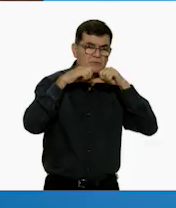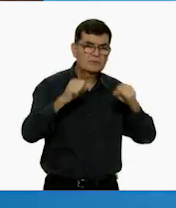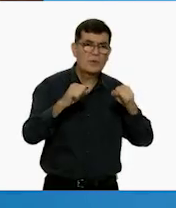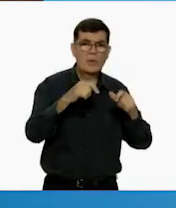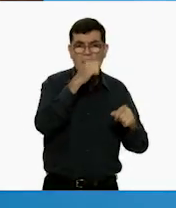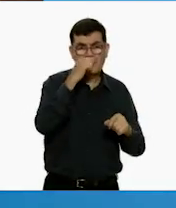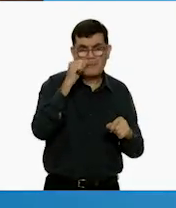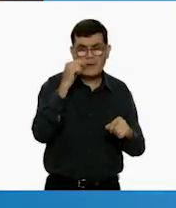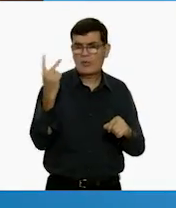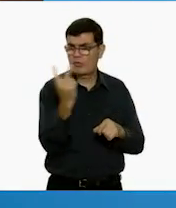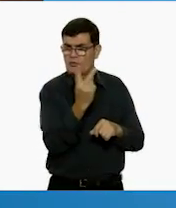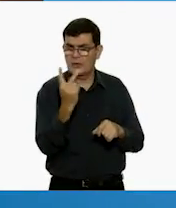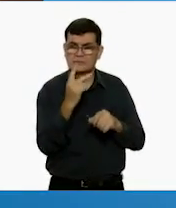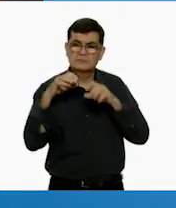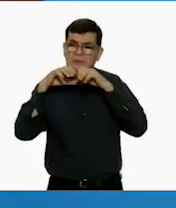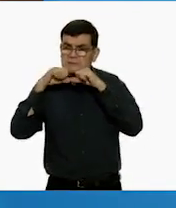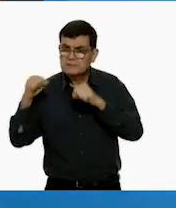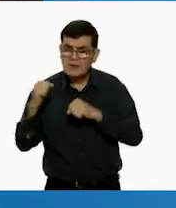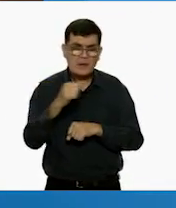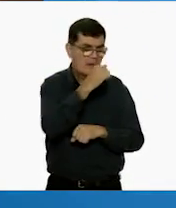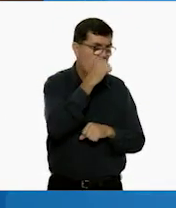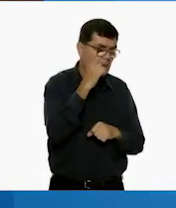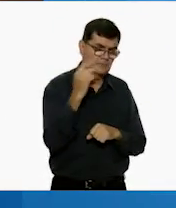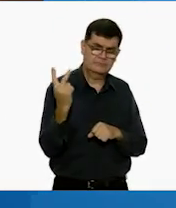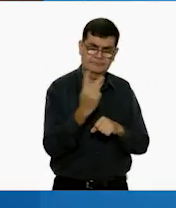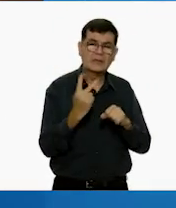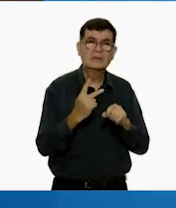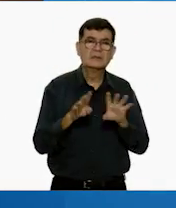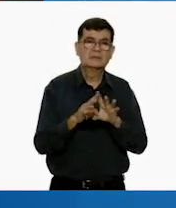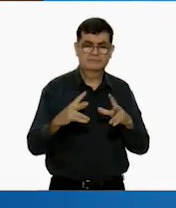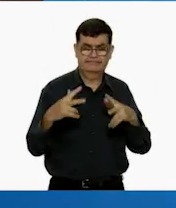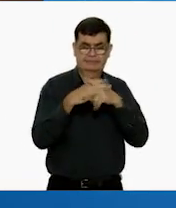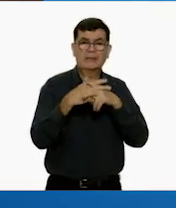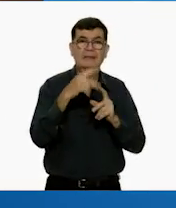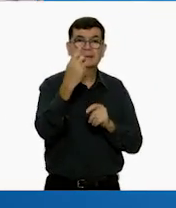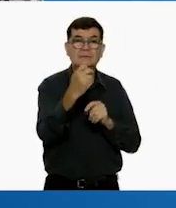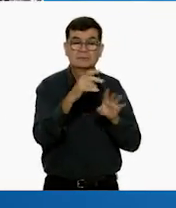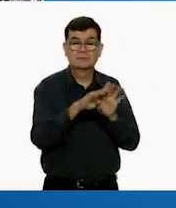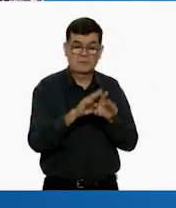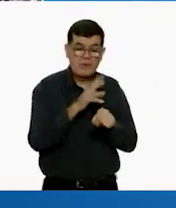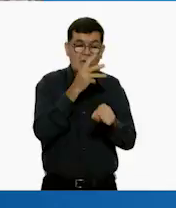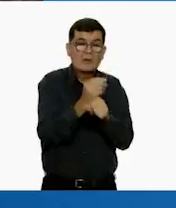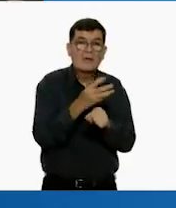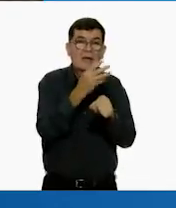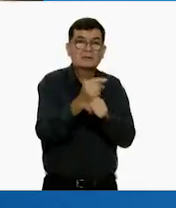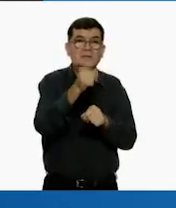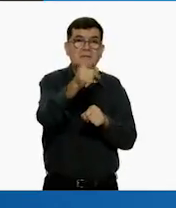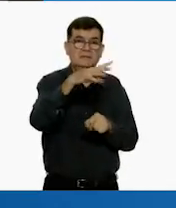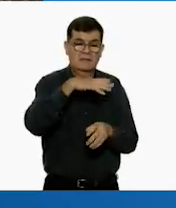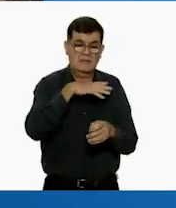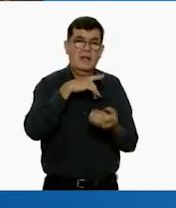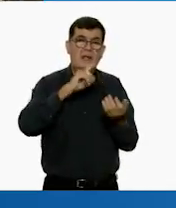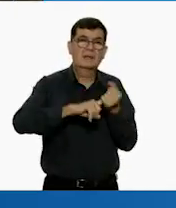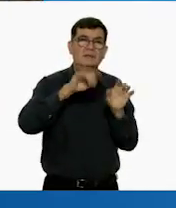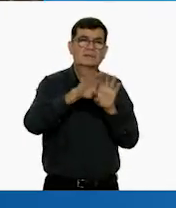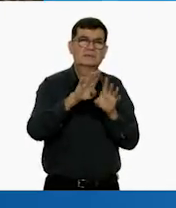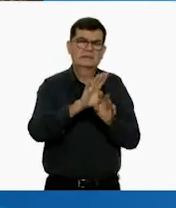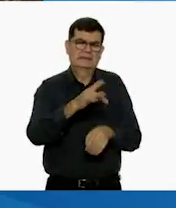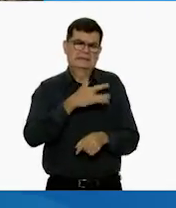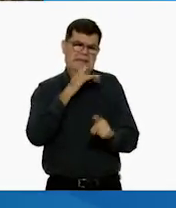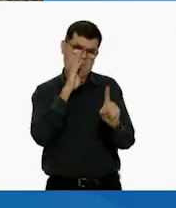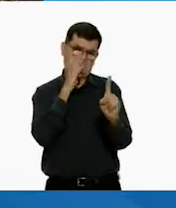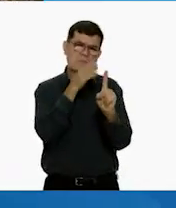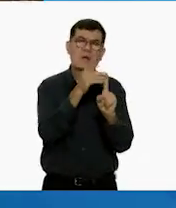entre Juárez y Maximiliano, pero la idea de República Restaurada sobre todo yo creo que correspondería al sentido